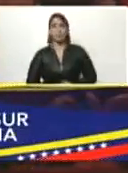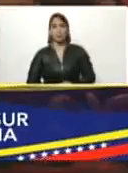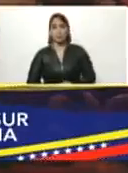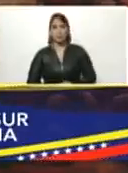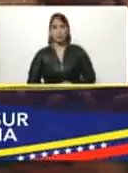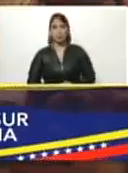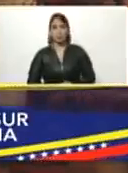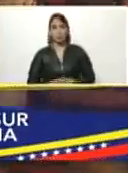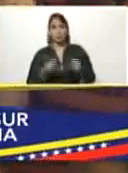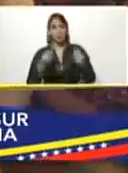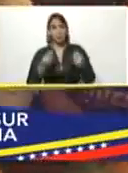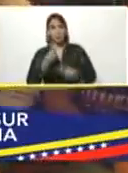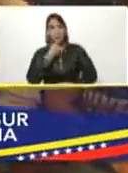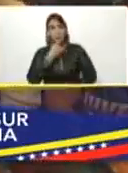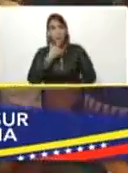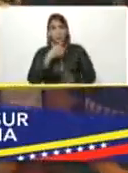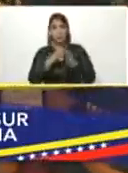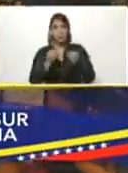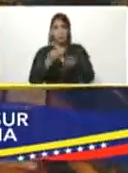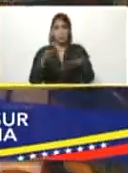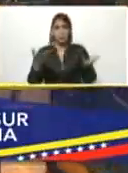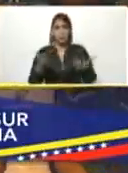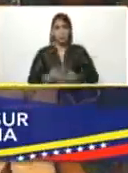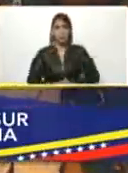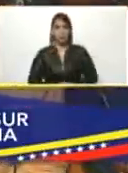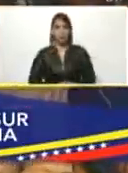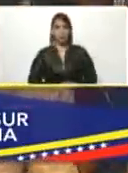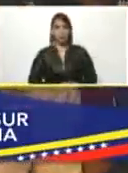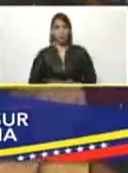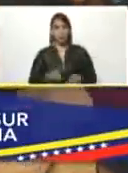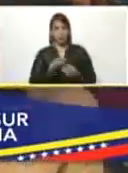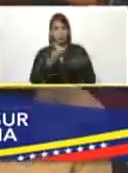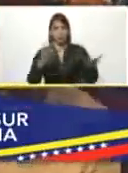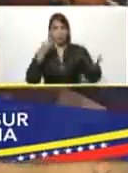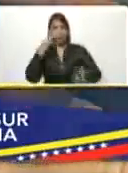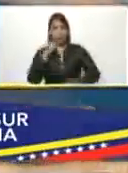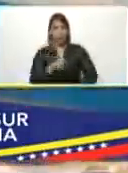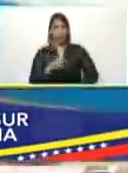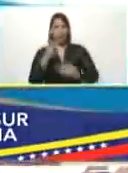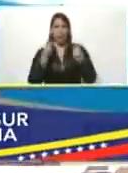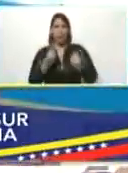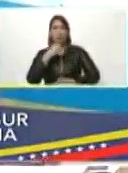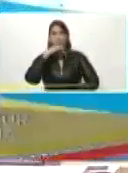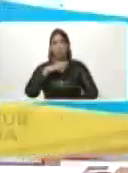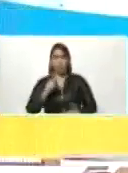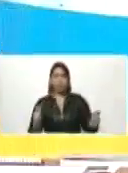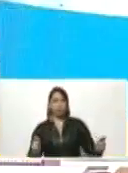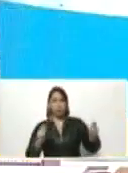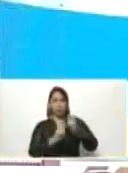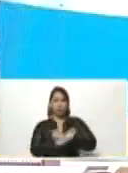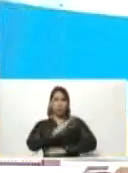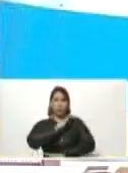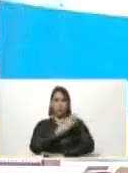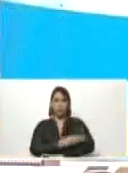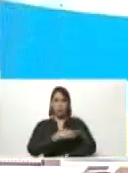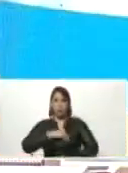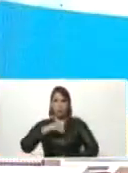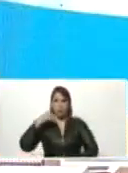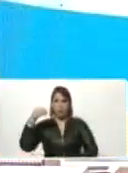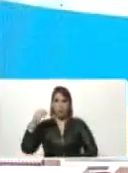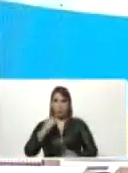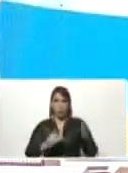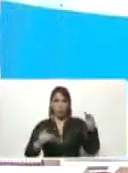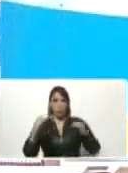Muy bello todo esto. Para que ustedes vean cómo la historia se transforma en fuerza espiritual, fuerza